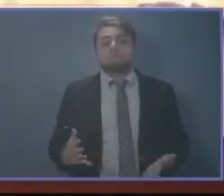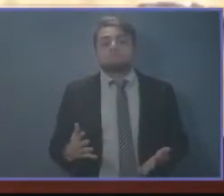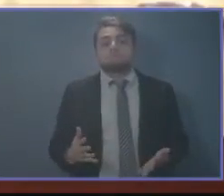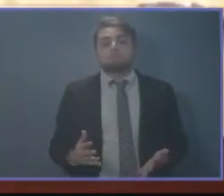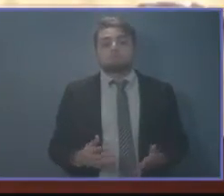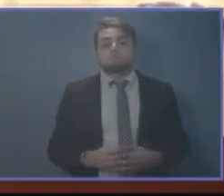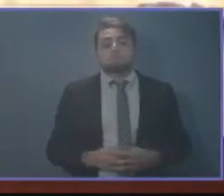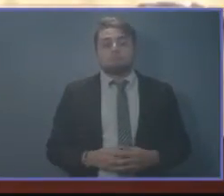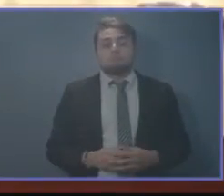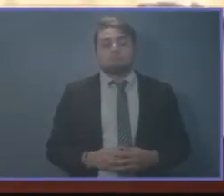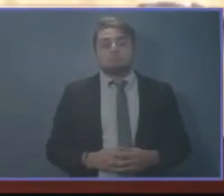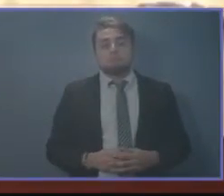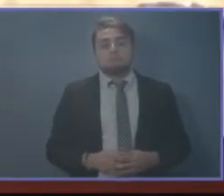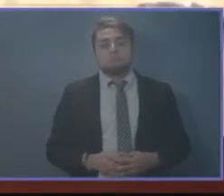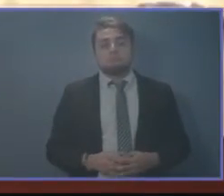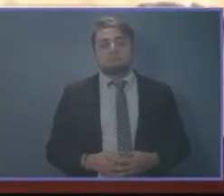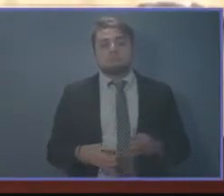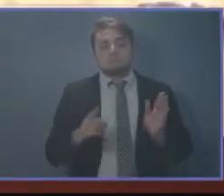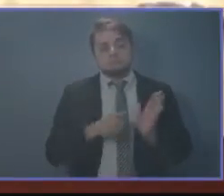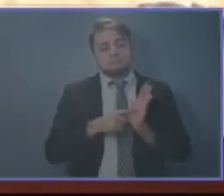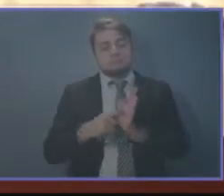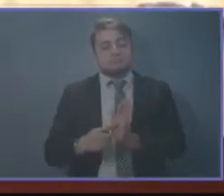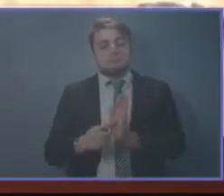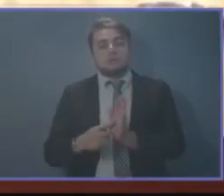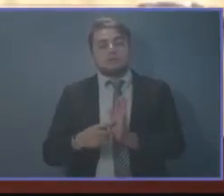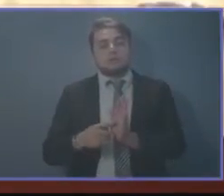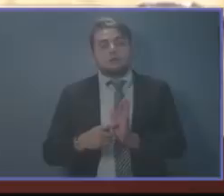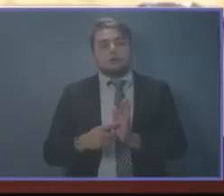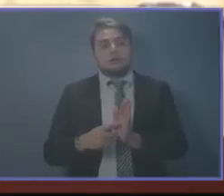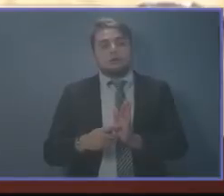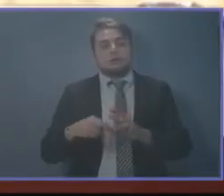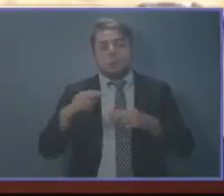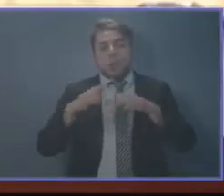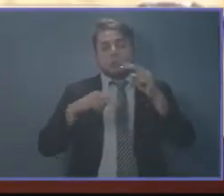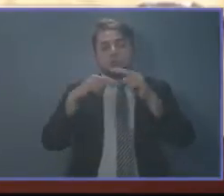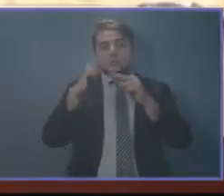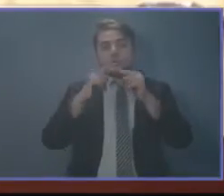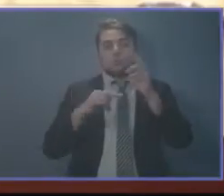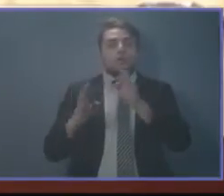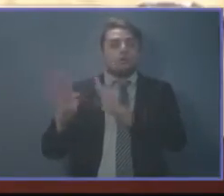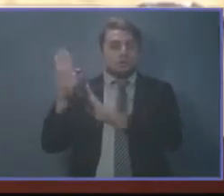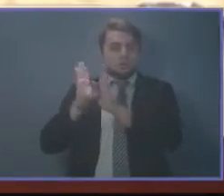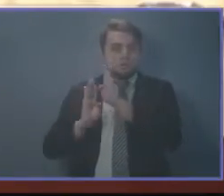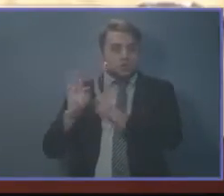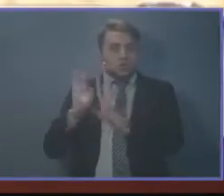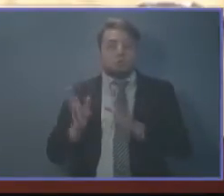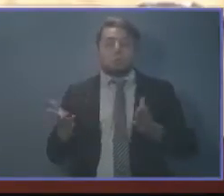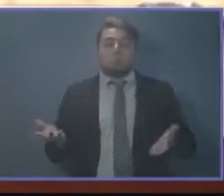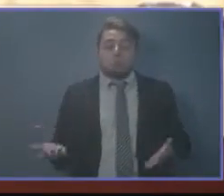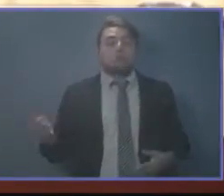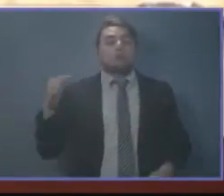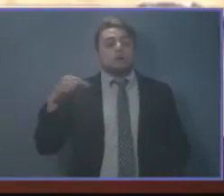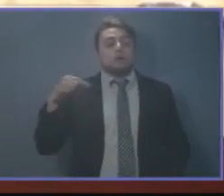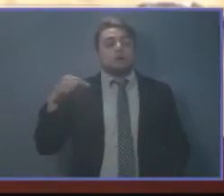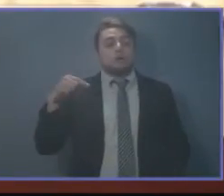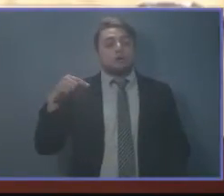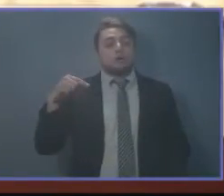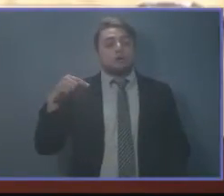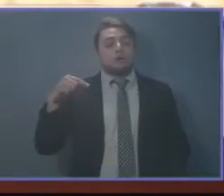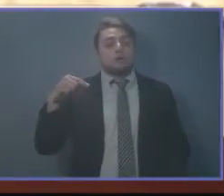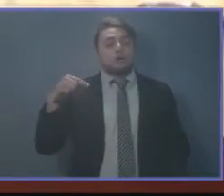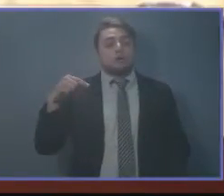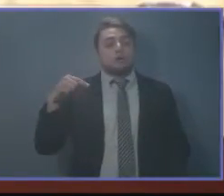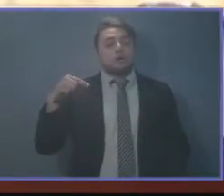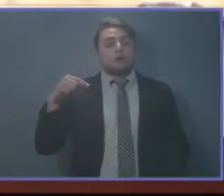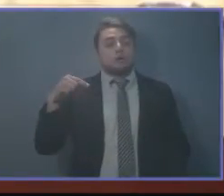precisamente monumento también histórico, y sería una buena ocasión para que este honorable